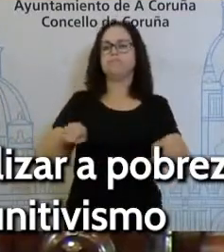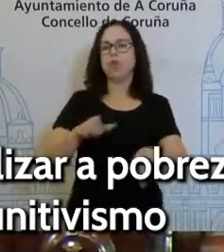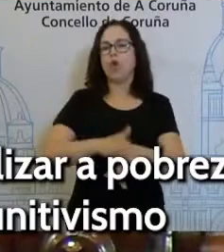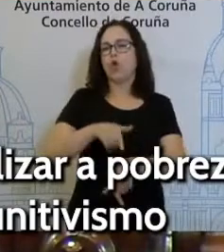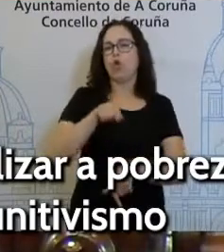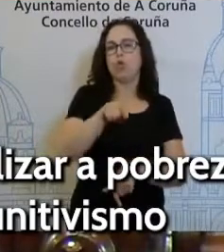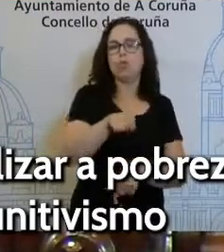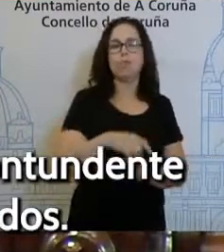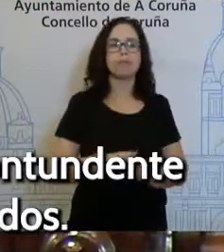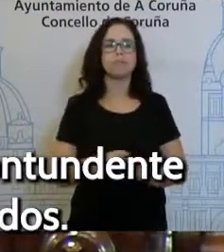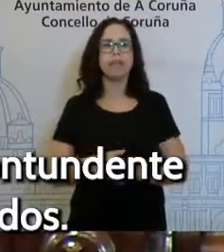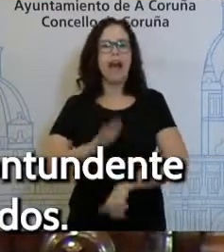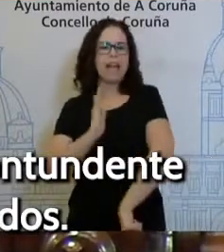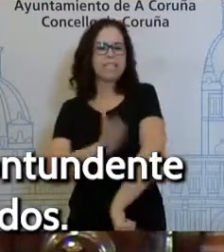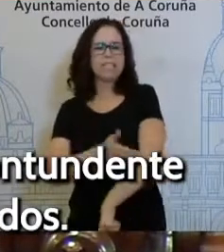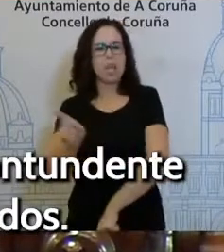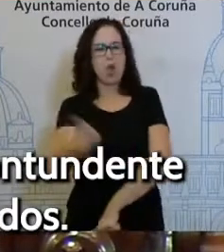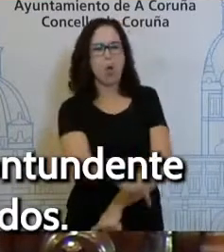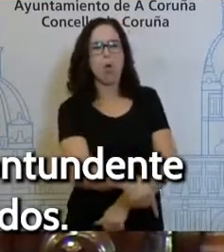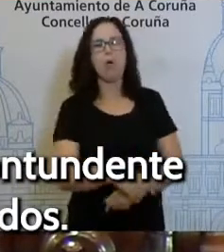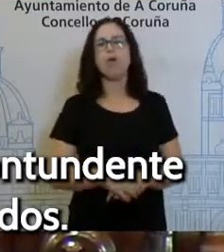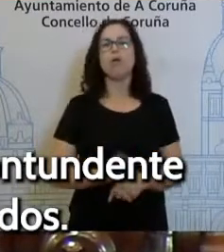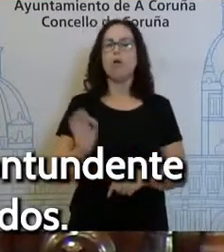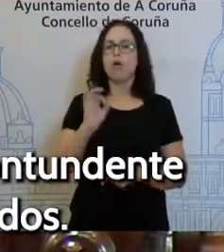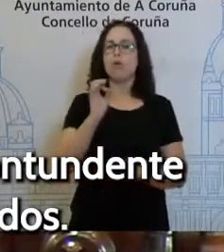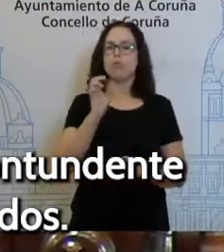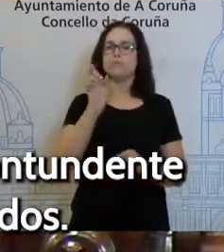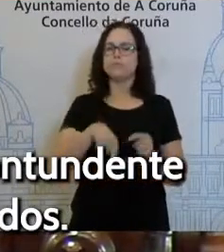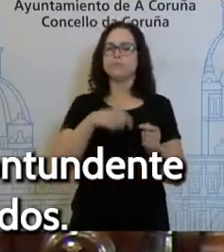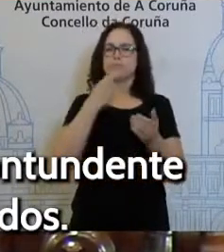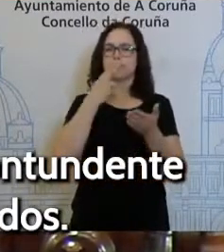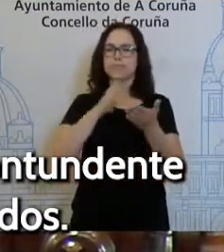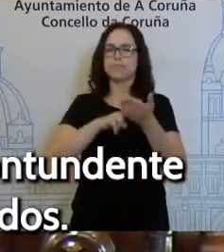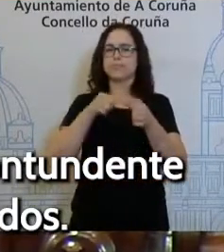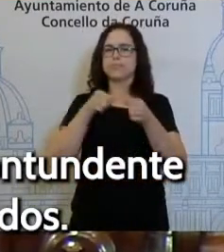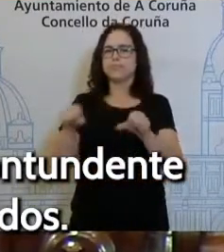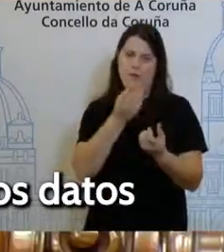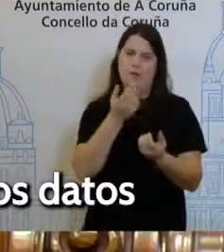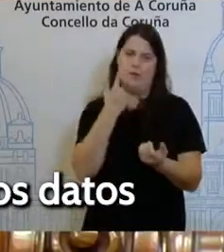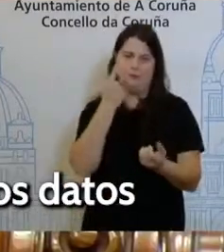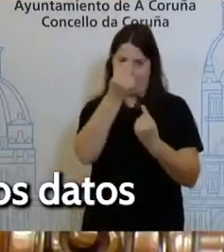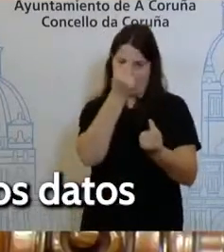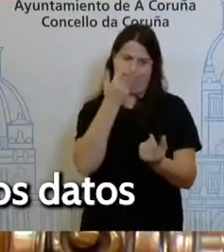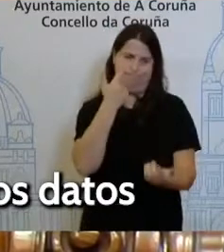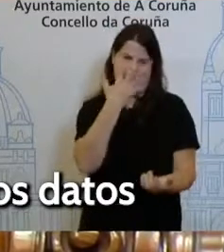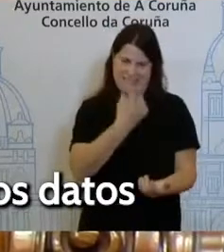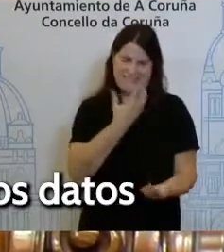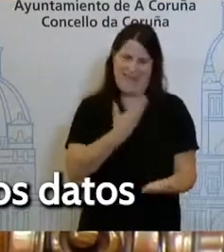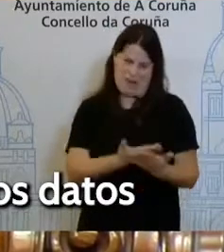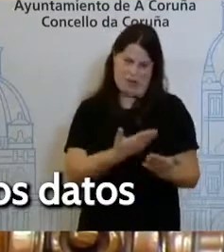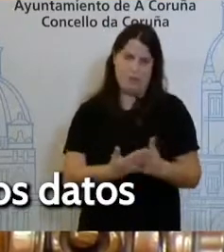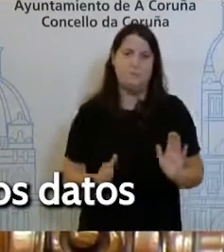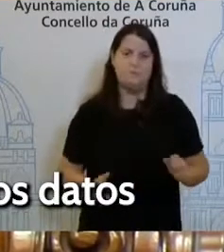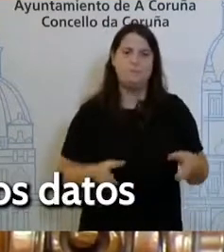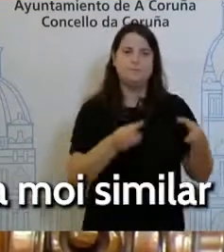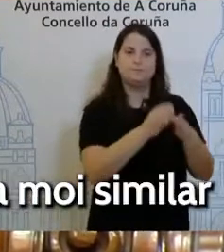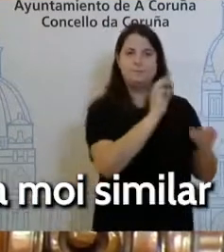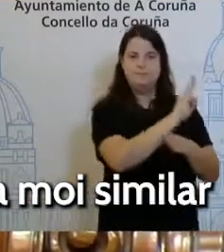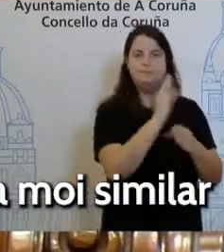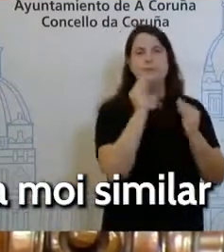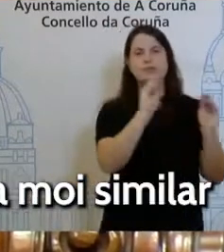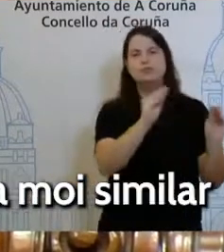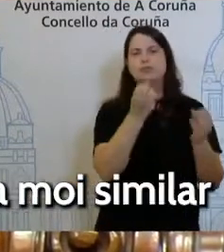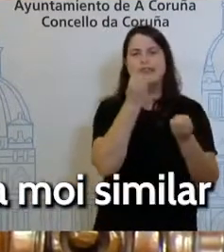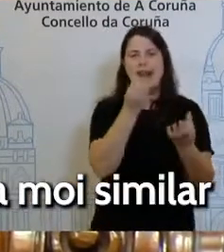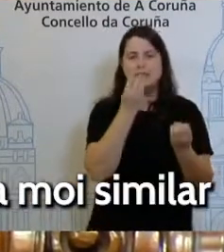no punitivismo e de sinalar de maneira moi contundente a colectivos desfavorecidos. O Partido Popular manexa os datos e